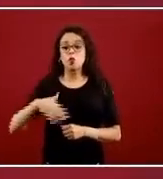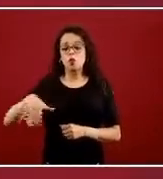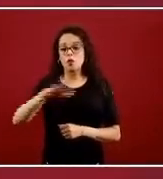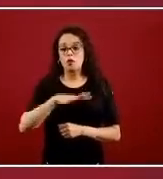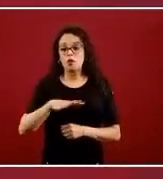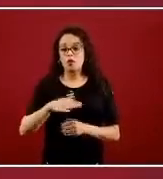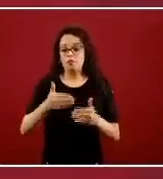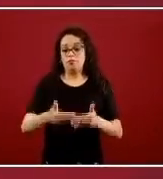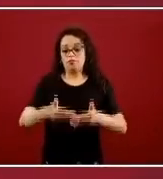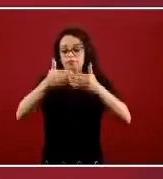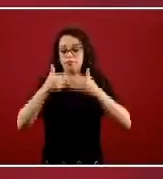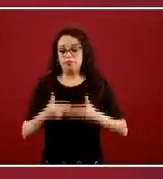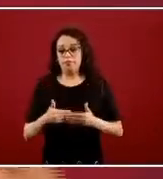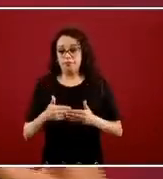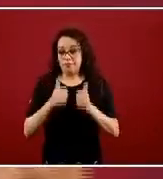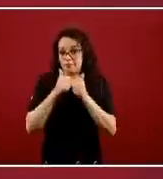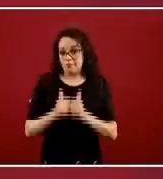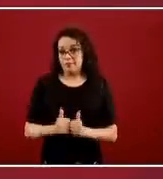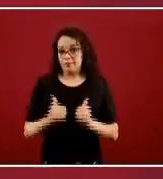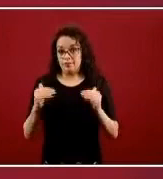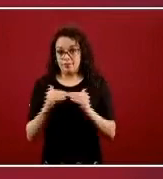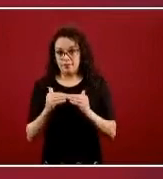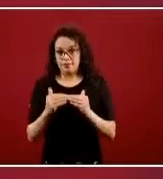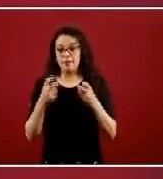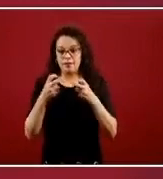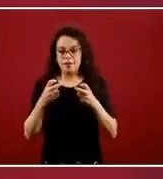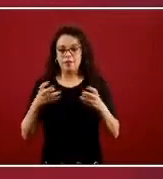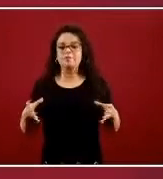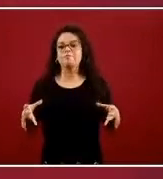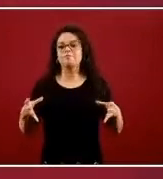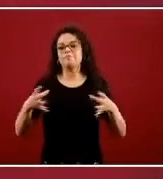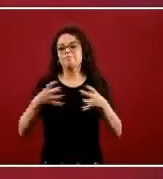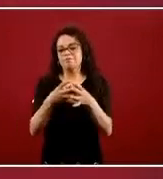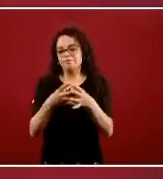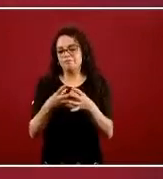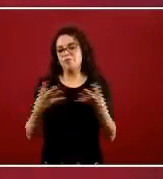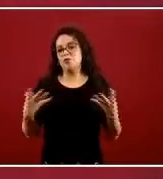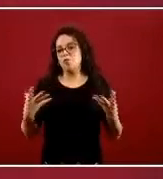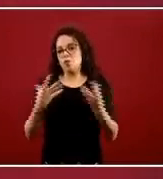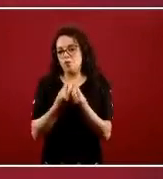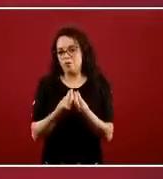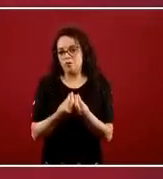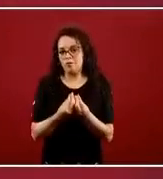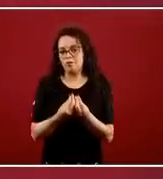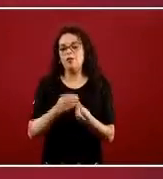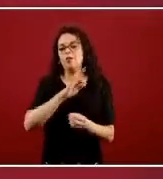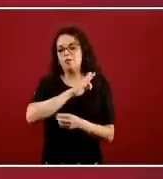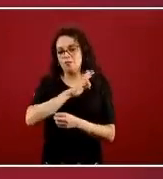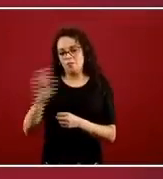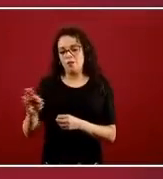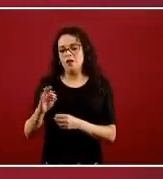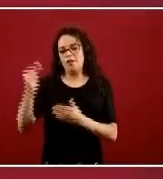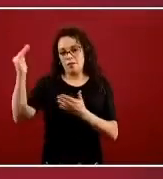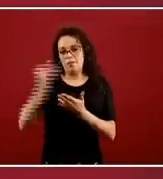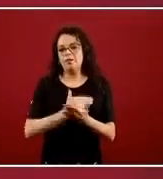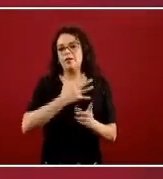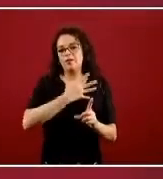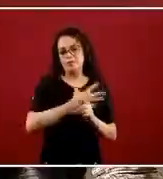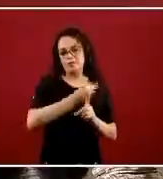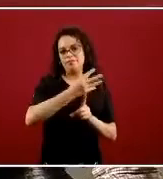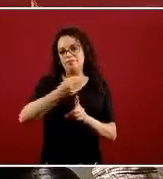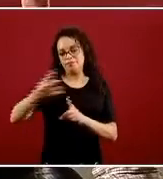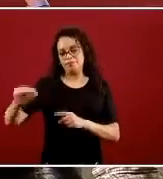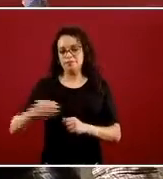público, contribuimos conjuntamente a tener menos contagios. Y eso es un logro que vamos a tener toda la